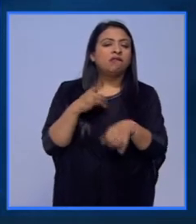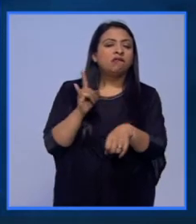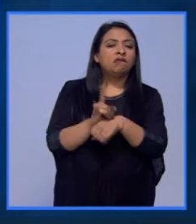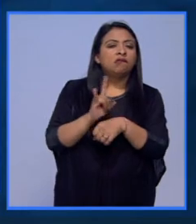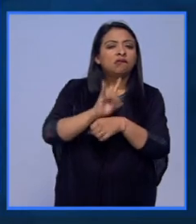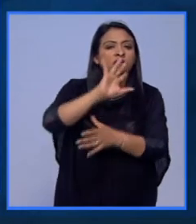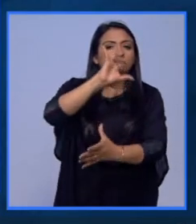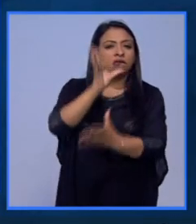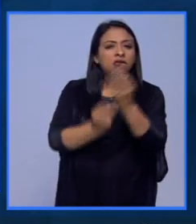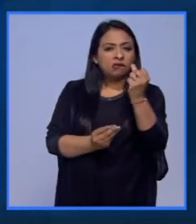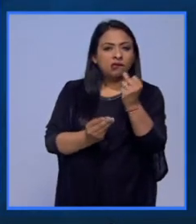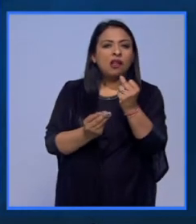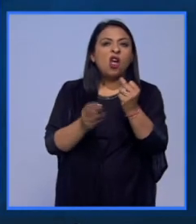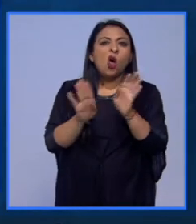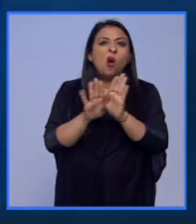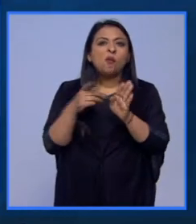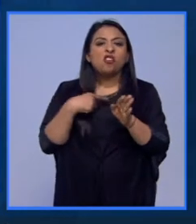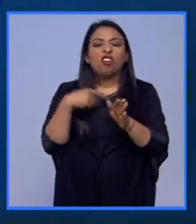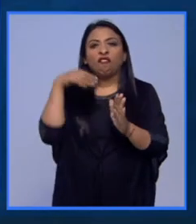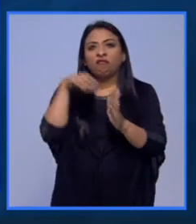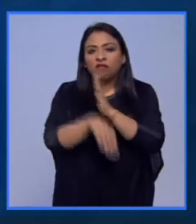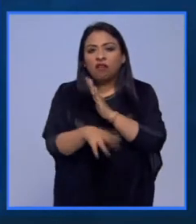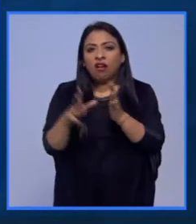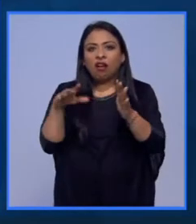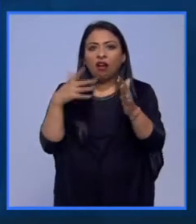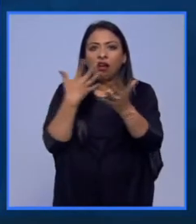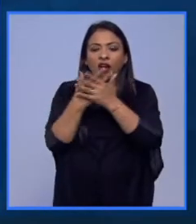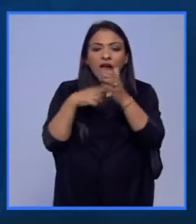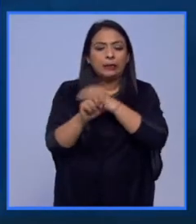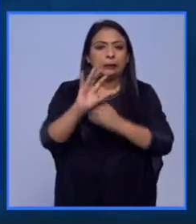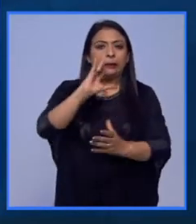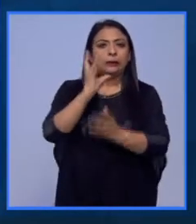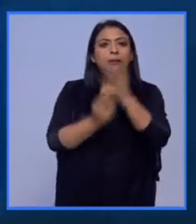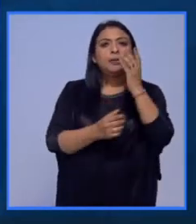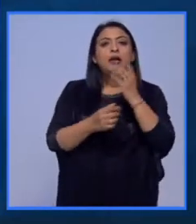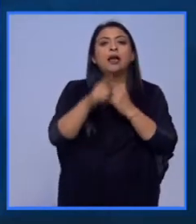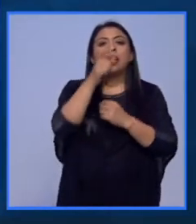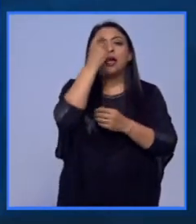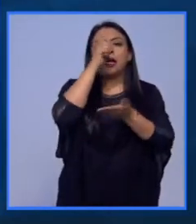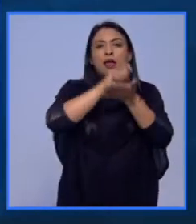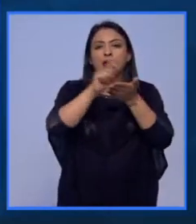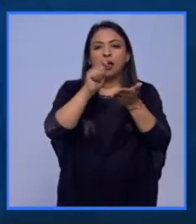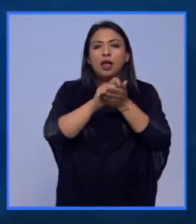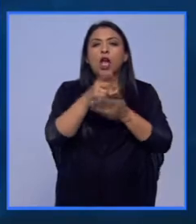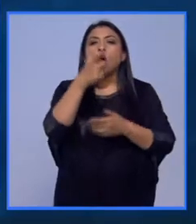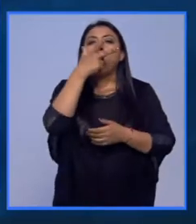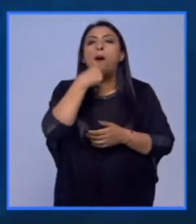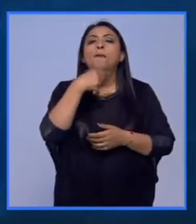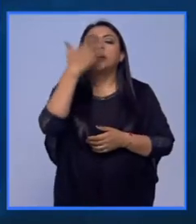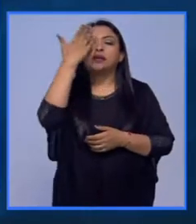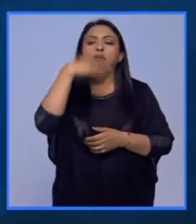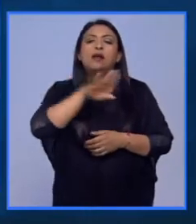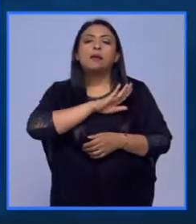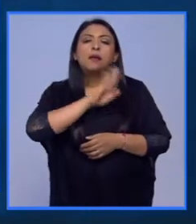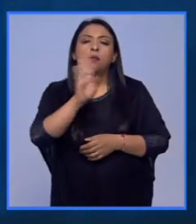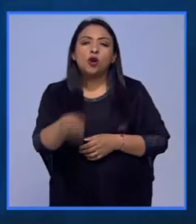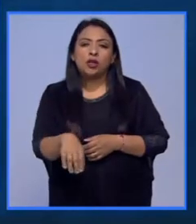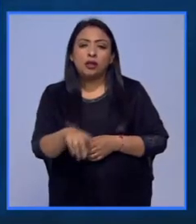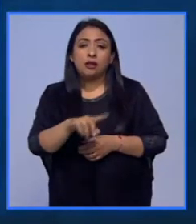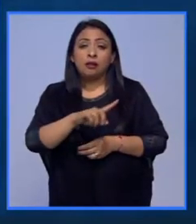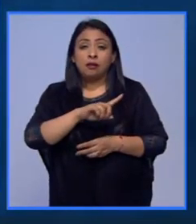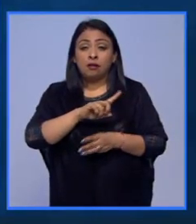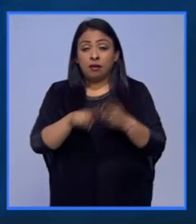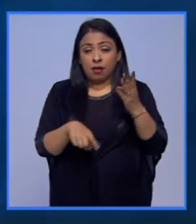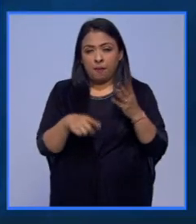para escapar de la bancarrota y la cárcel, Miguel Bonazo escribe El hombre que sabía morir, thriller policíaco